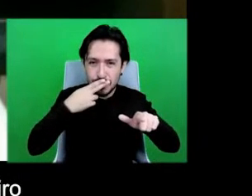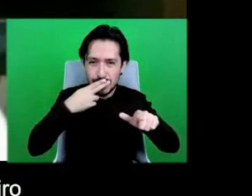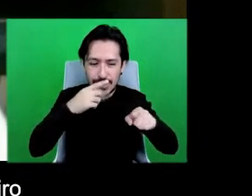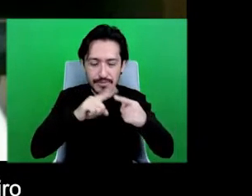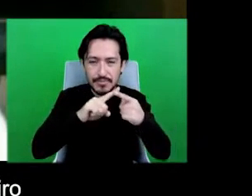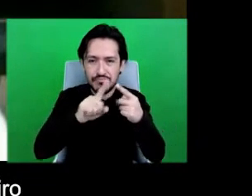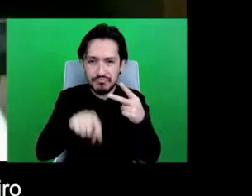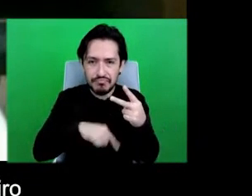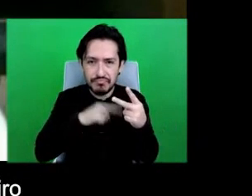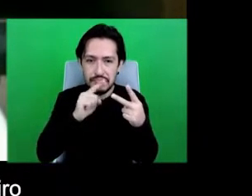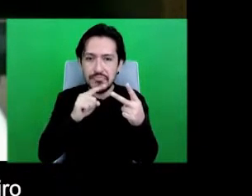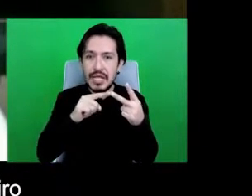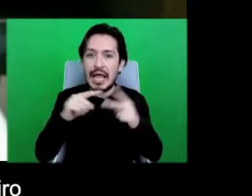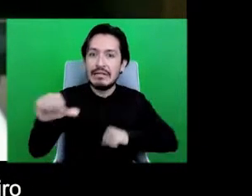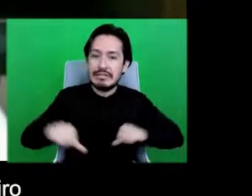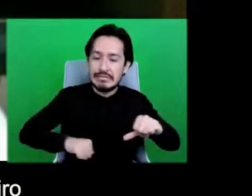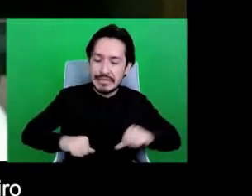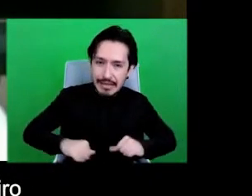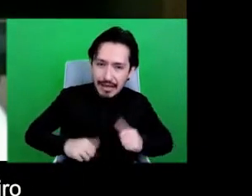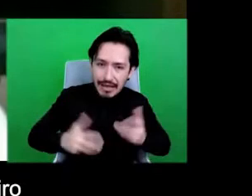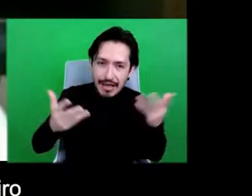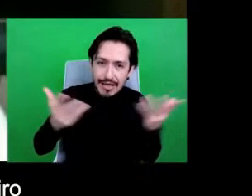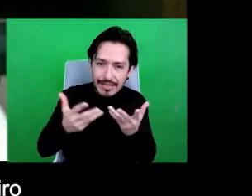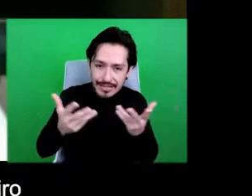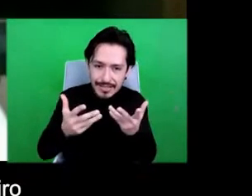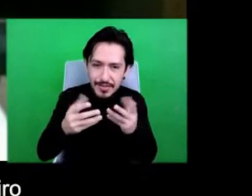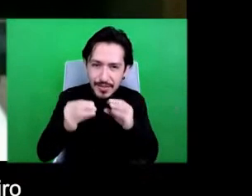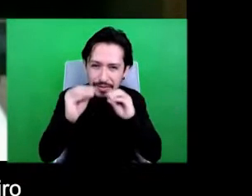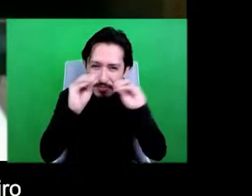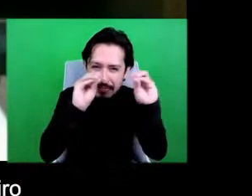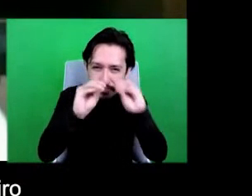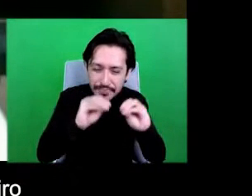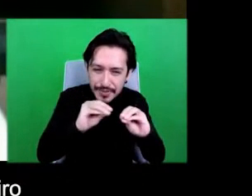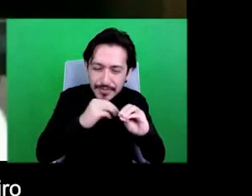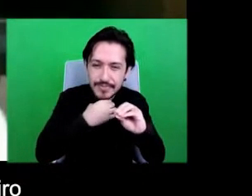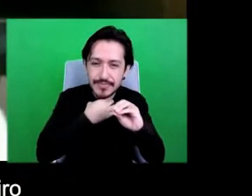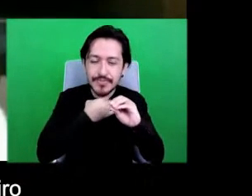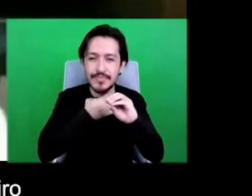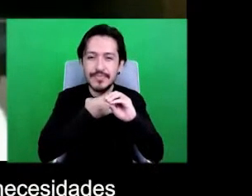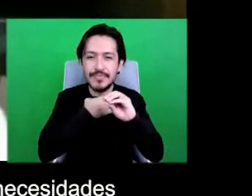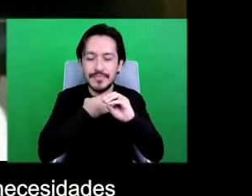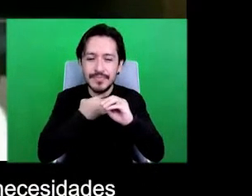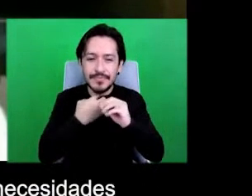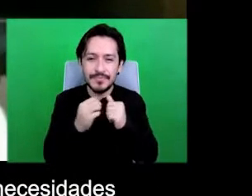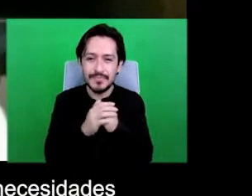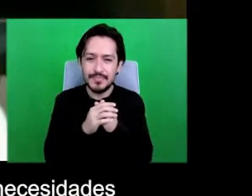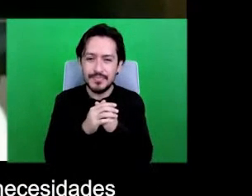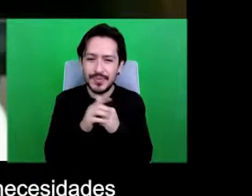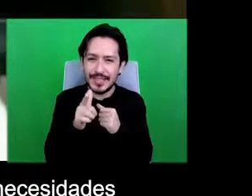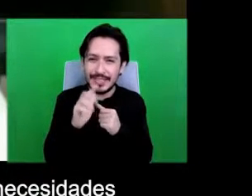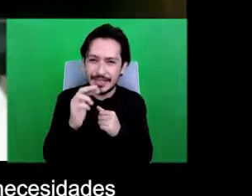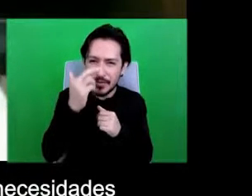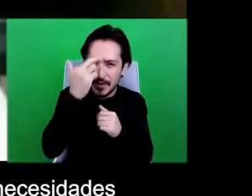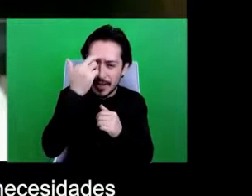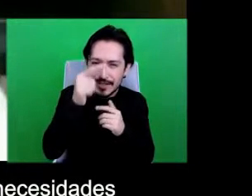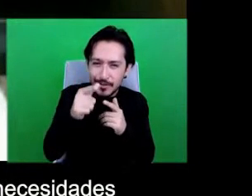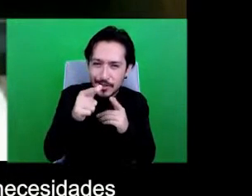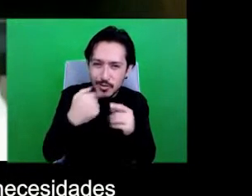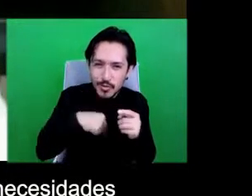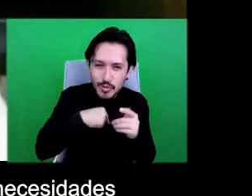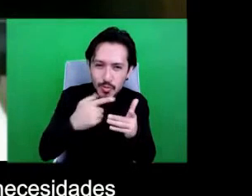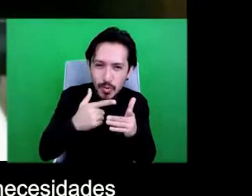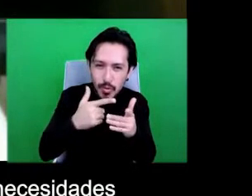la plataforma Miro, desde armar un museo, donde hubo propuestas maravillosas, hubo coincidencias,